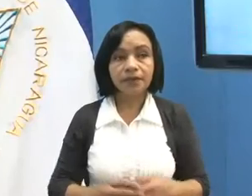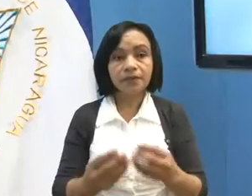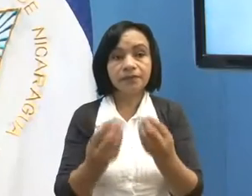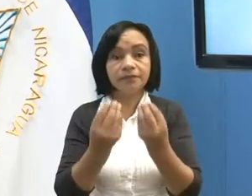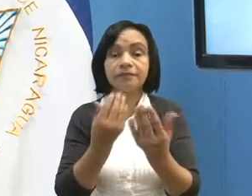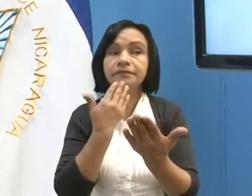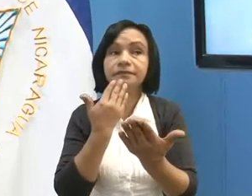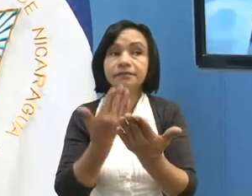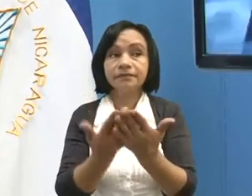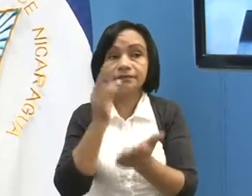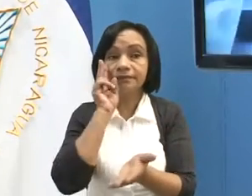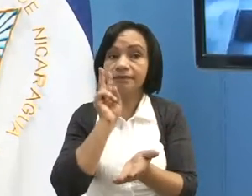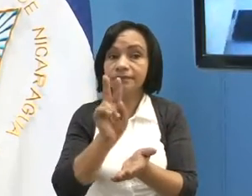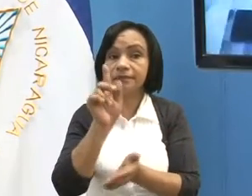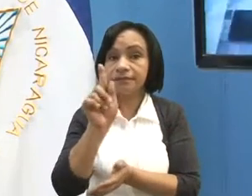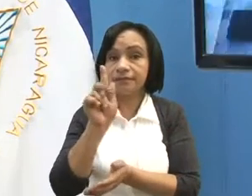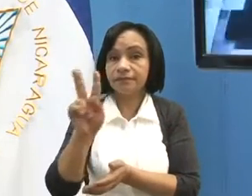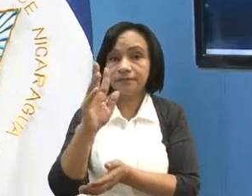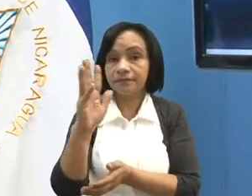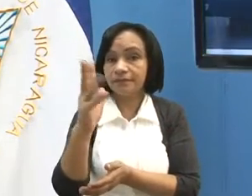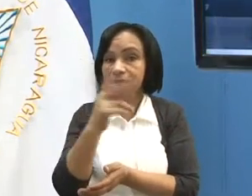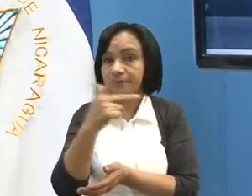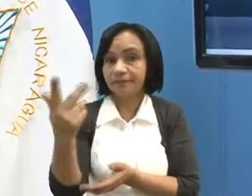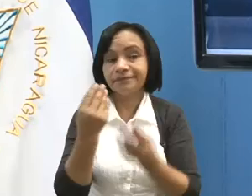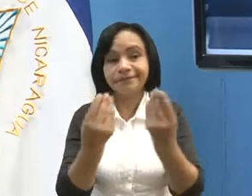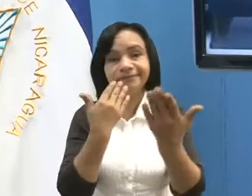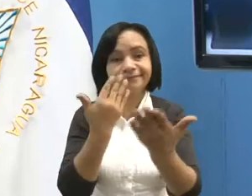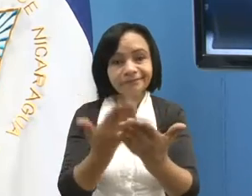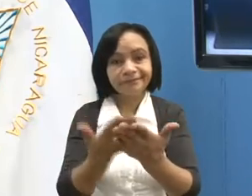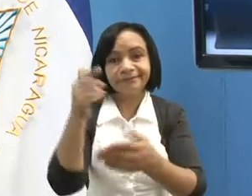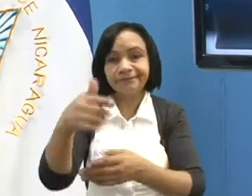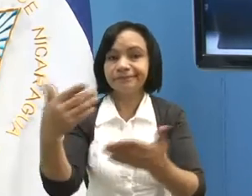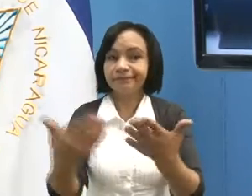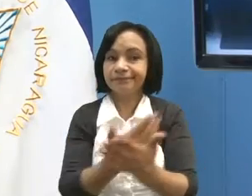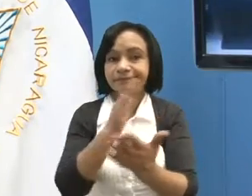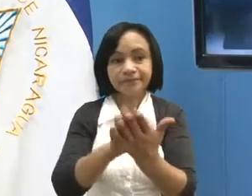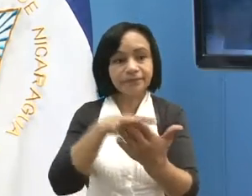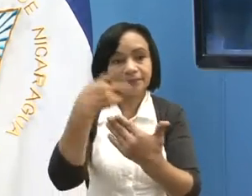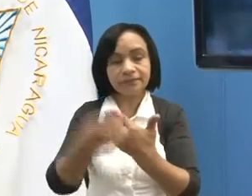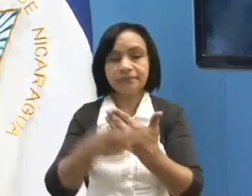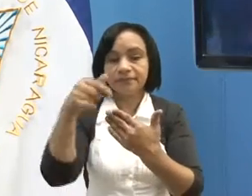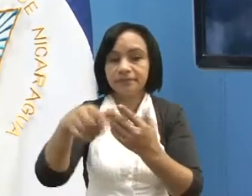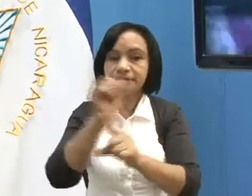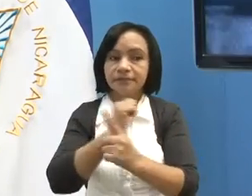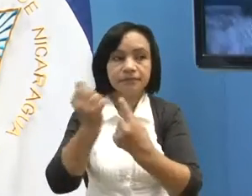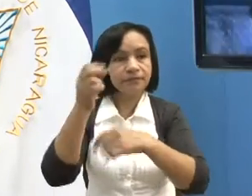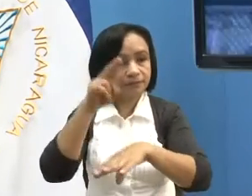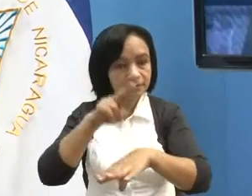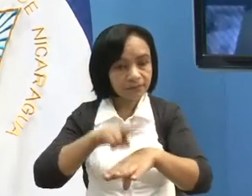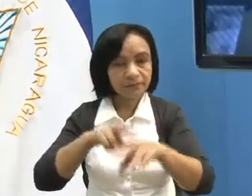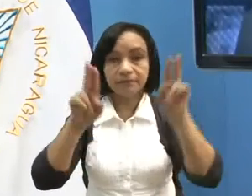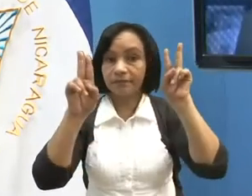Muchísimas gracias por estar en sintonía de Canal Parlamentario. Muchísimas gracias por acompañarnos en esto, que es una nueva edición de su programa desde el Parlamento.